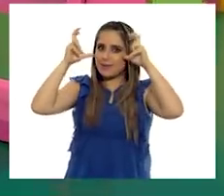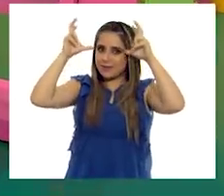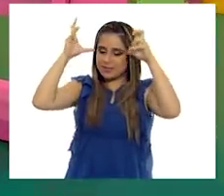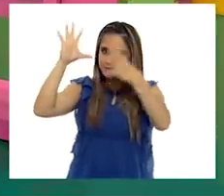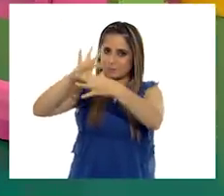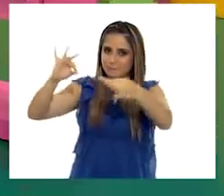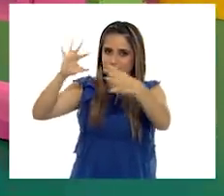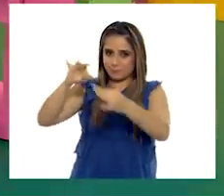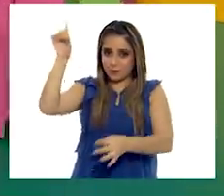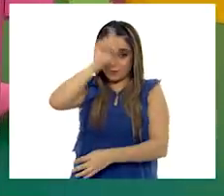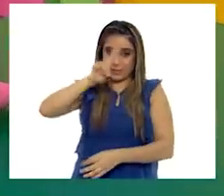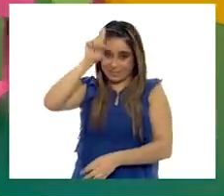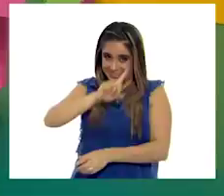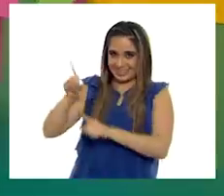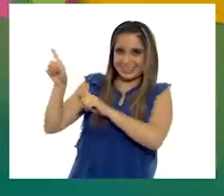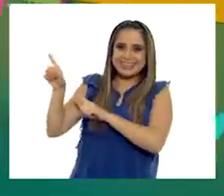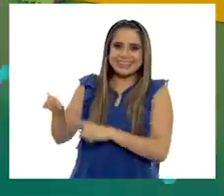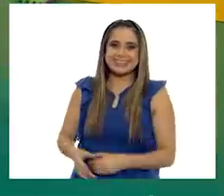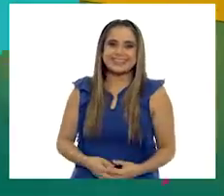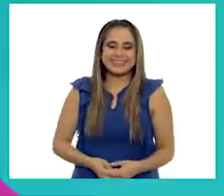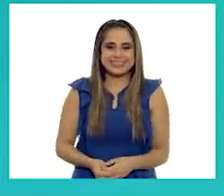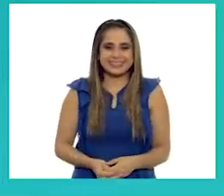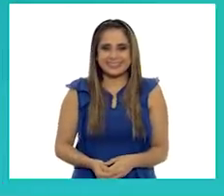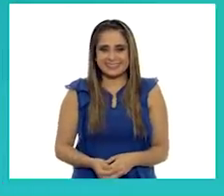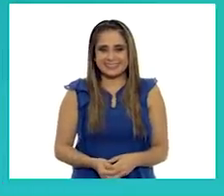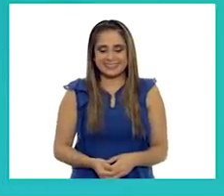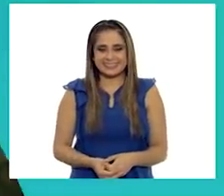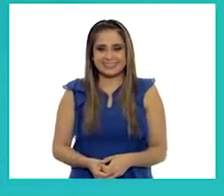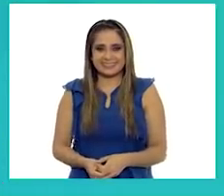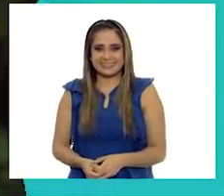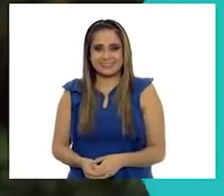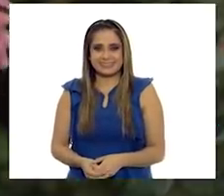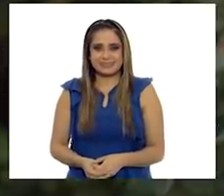contigo, Ajolisto!